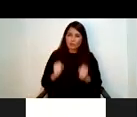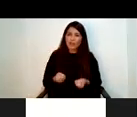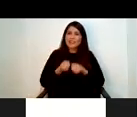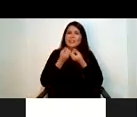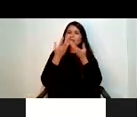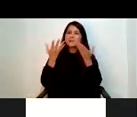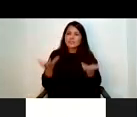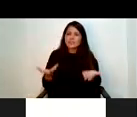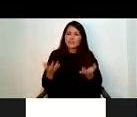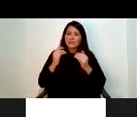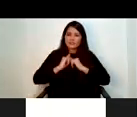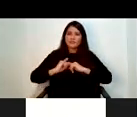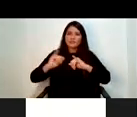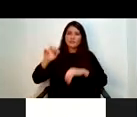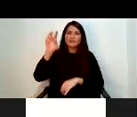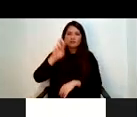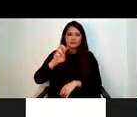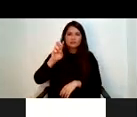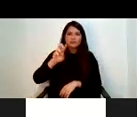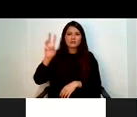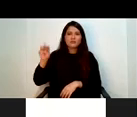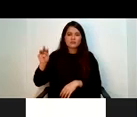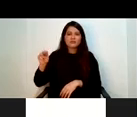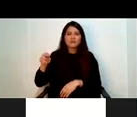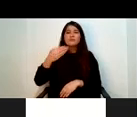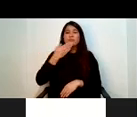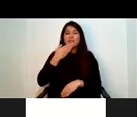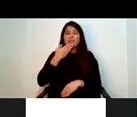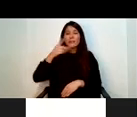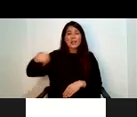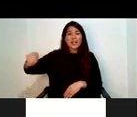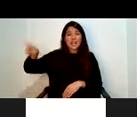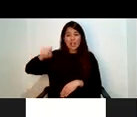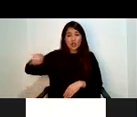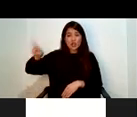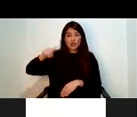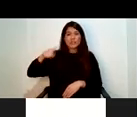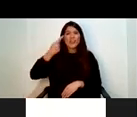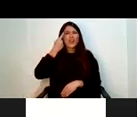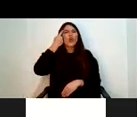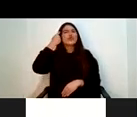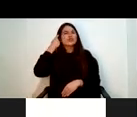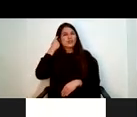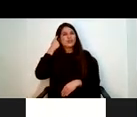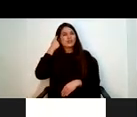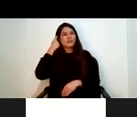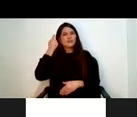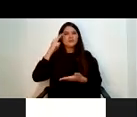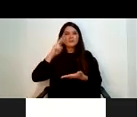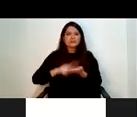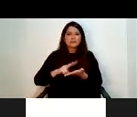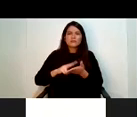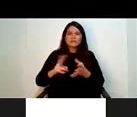esa información a los papás para que también ellos generen esta conciencia y de que de verdad le tomen el